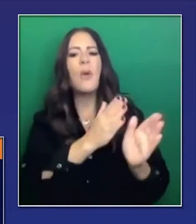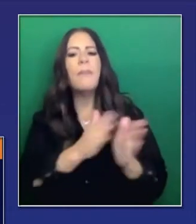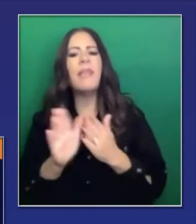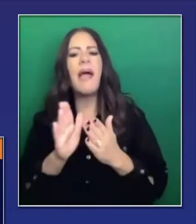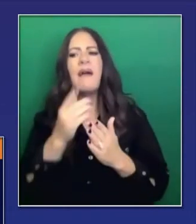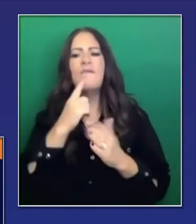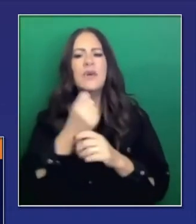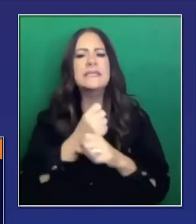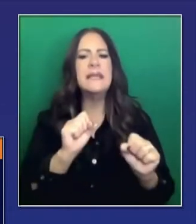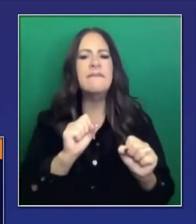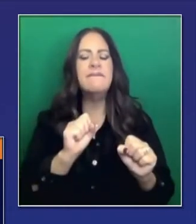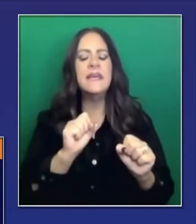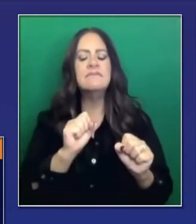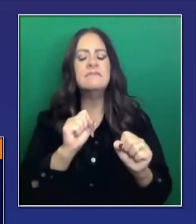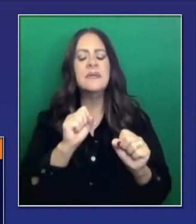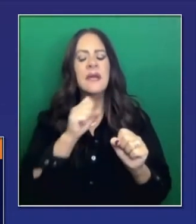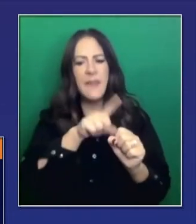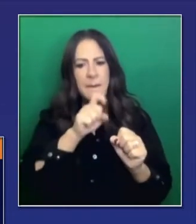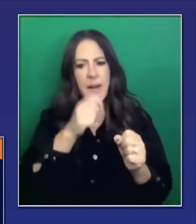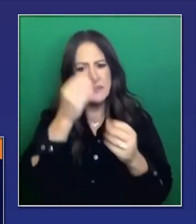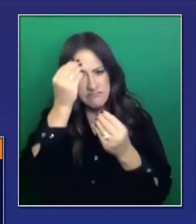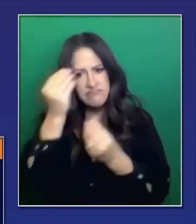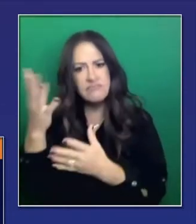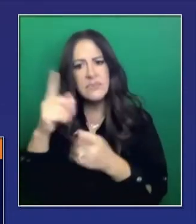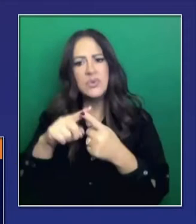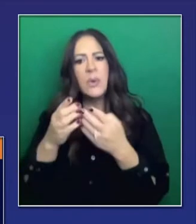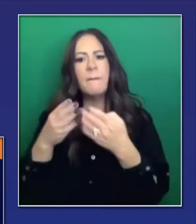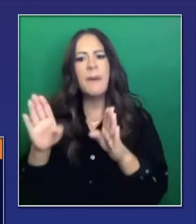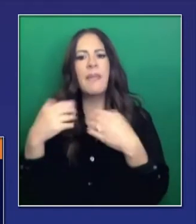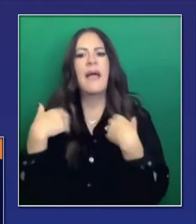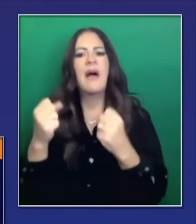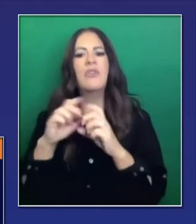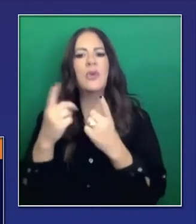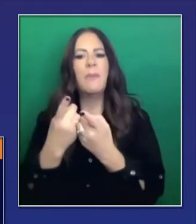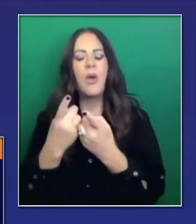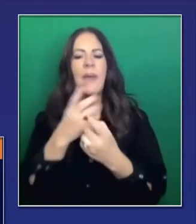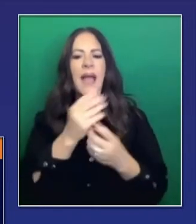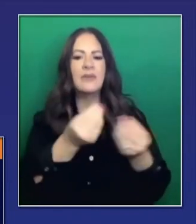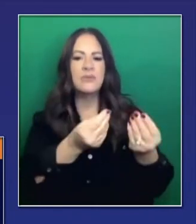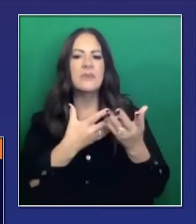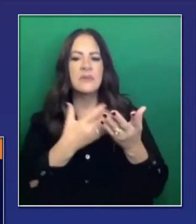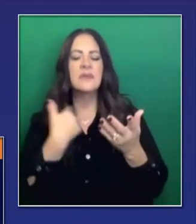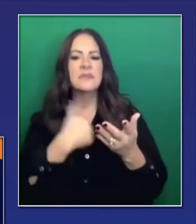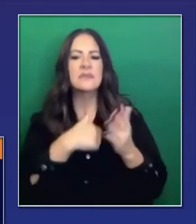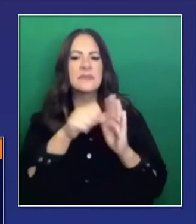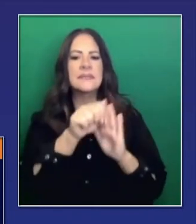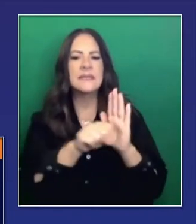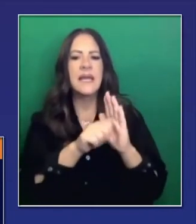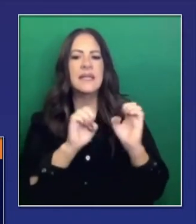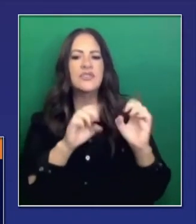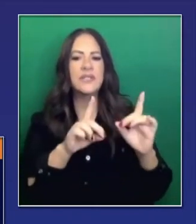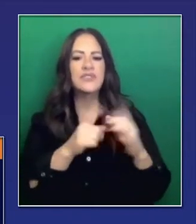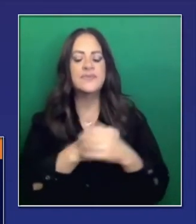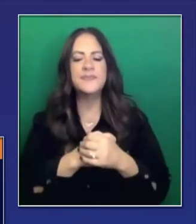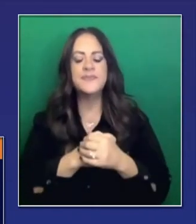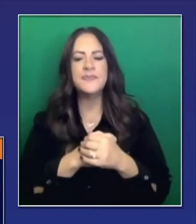son las nuevas pautas que expedimos. Departamentos de salubridad locales pueden desaprobar, en lugar de tener